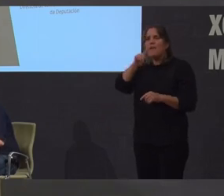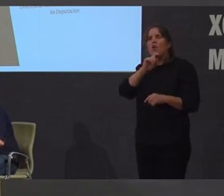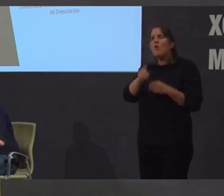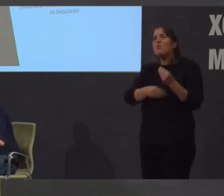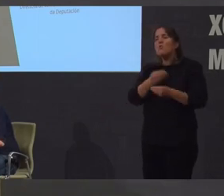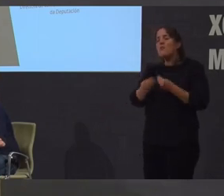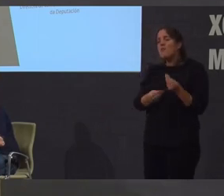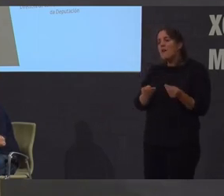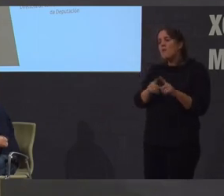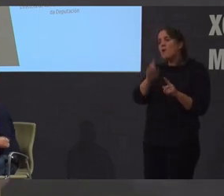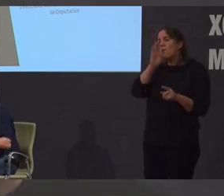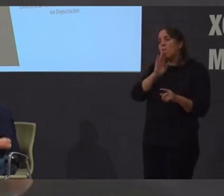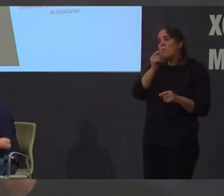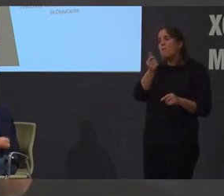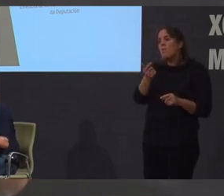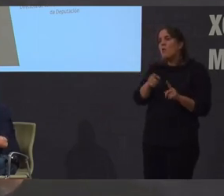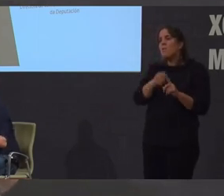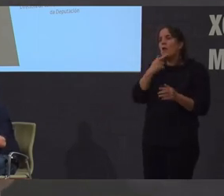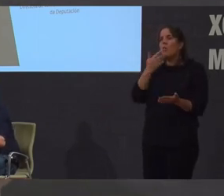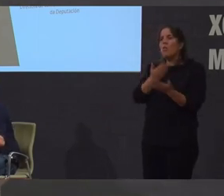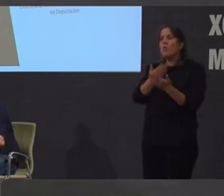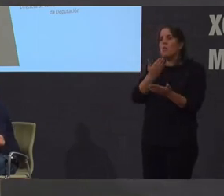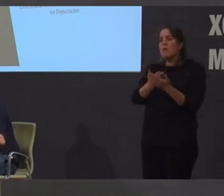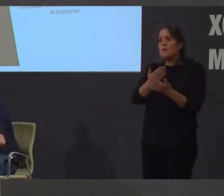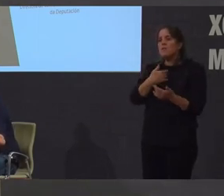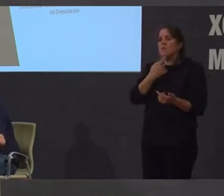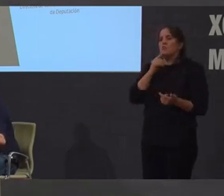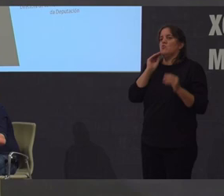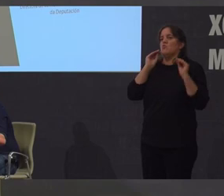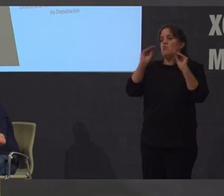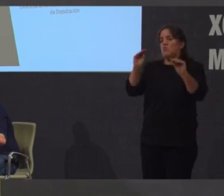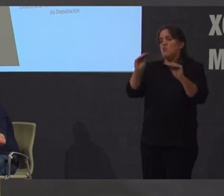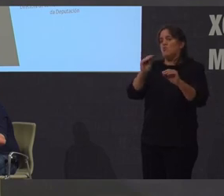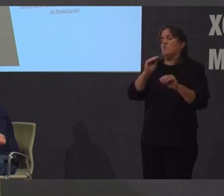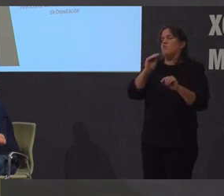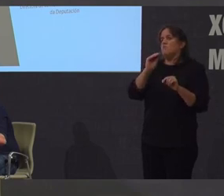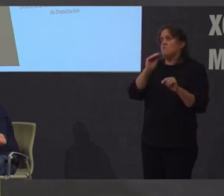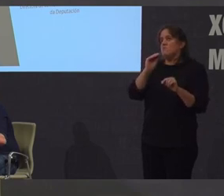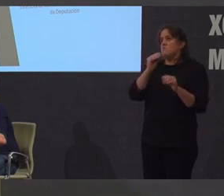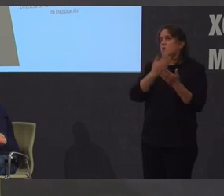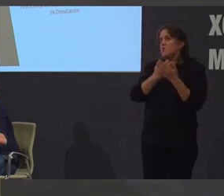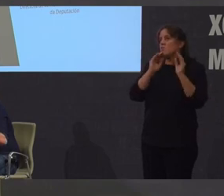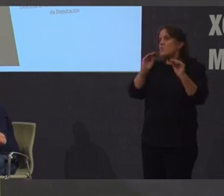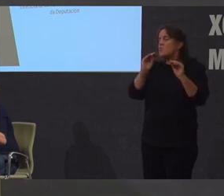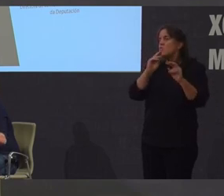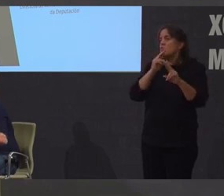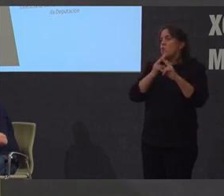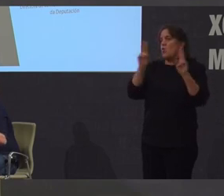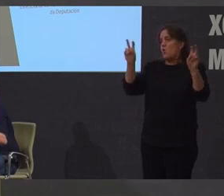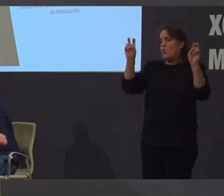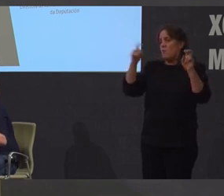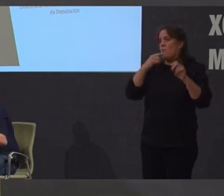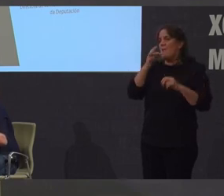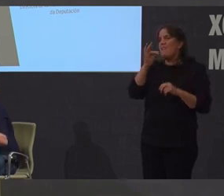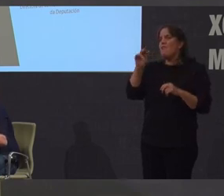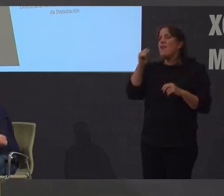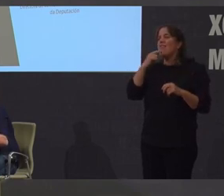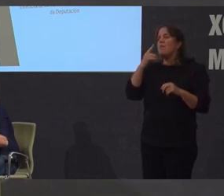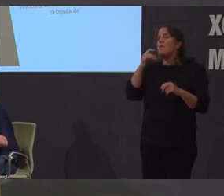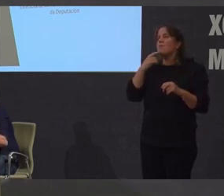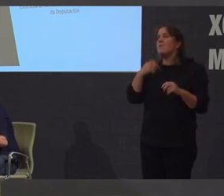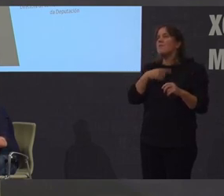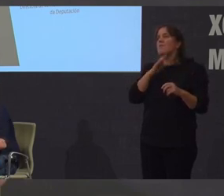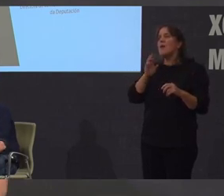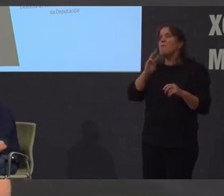un documento que se llamaba Fragebogen, que los alemanes llamaban de manera